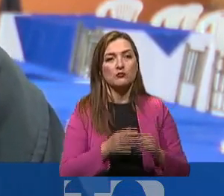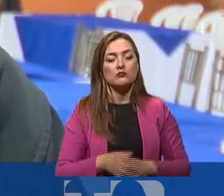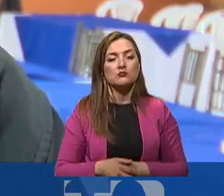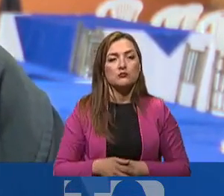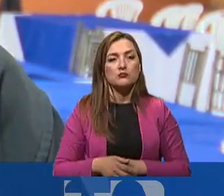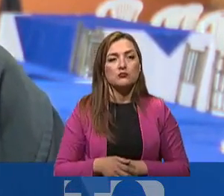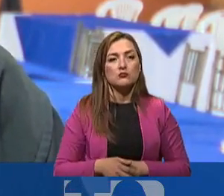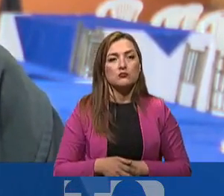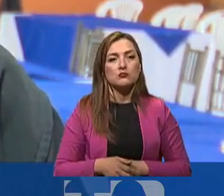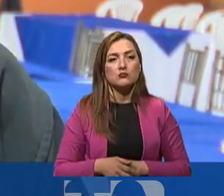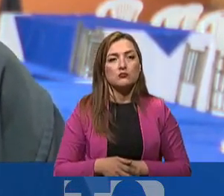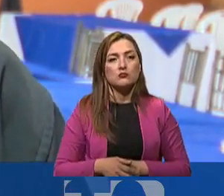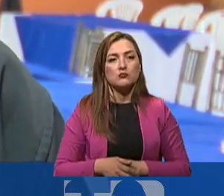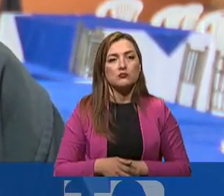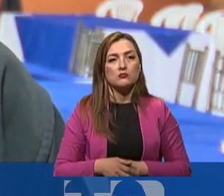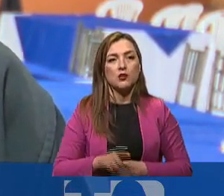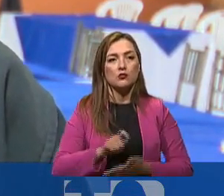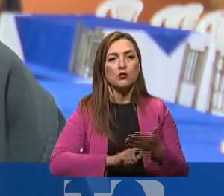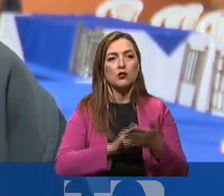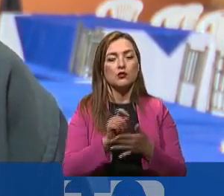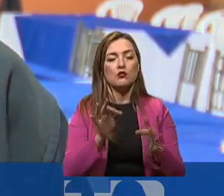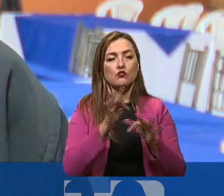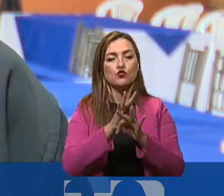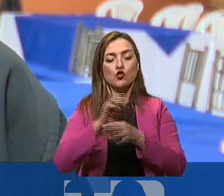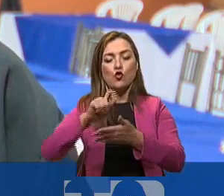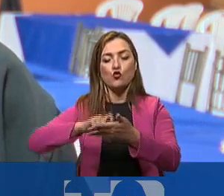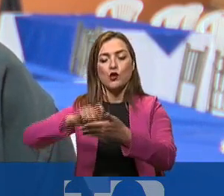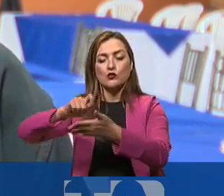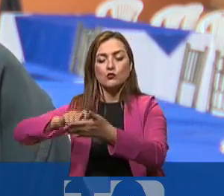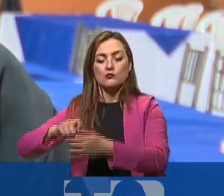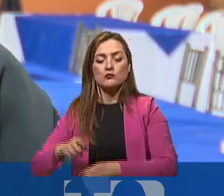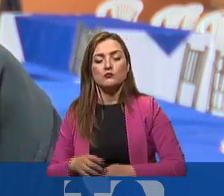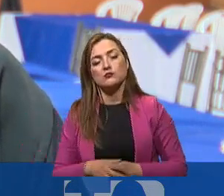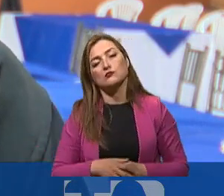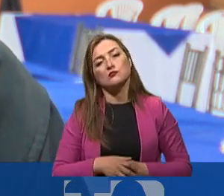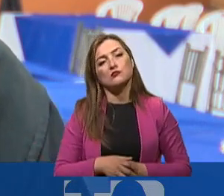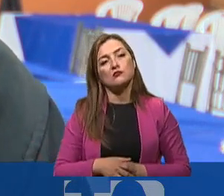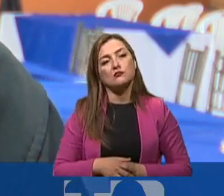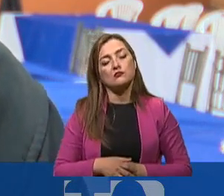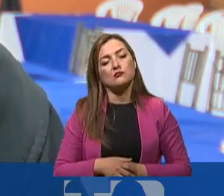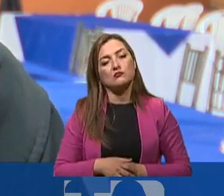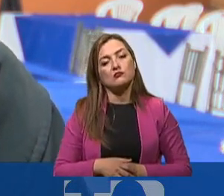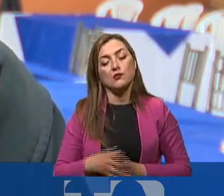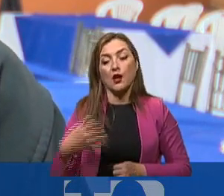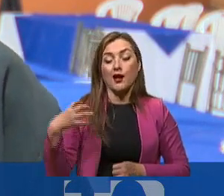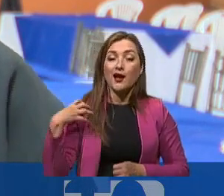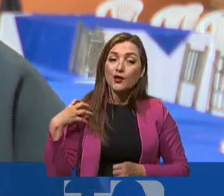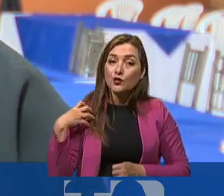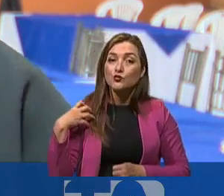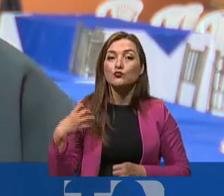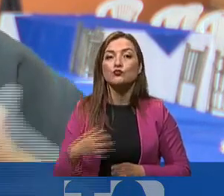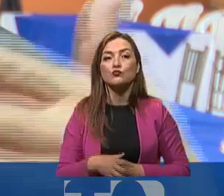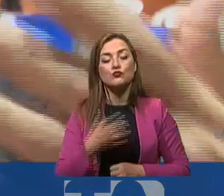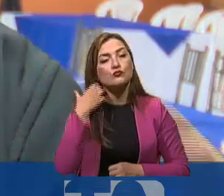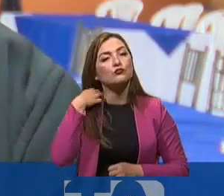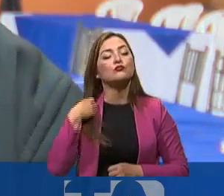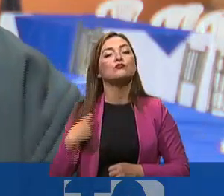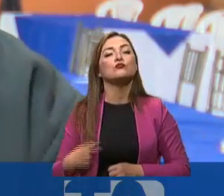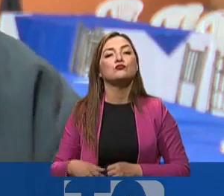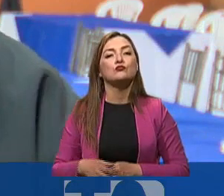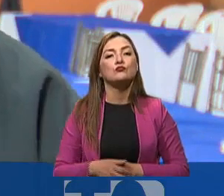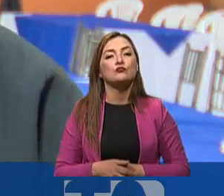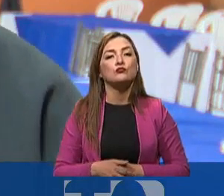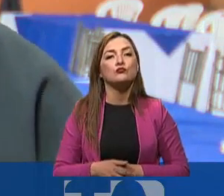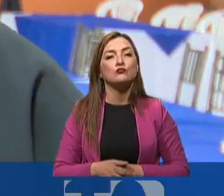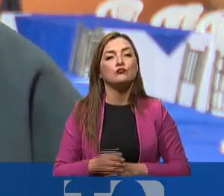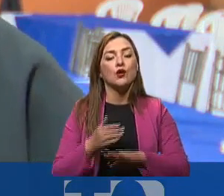ahora contratado en función de los contratos que anteriormente existen con garantías, y luego es el servicio que se tiene